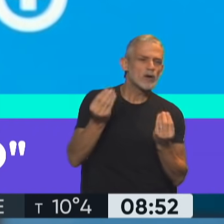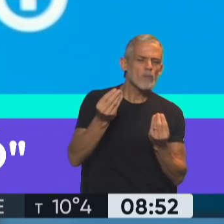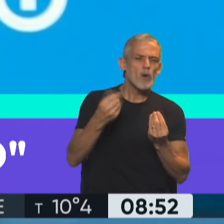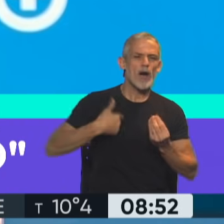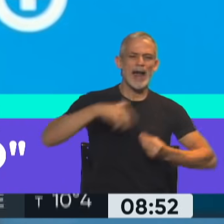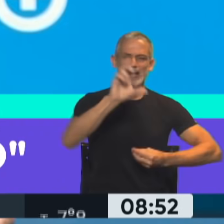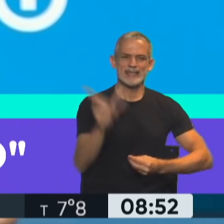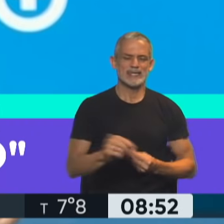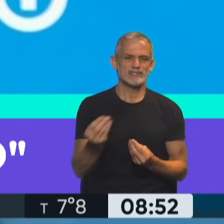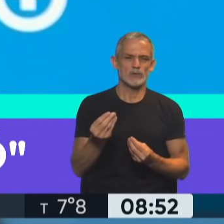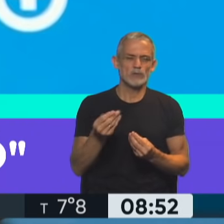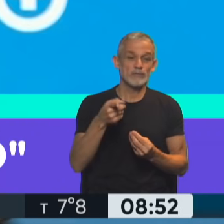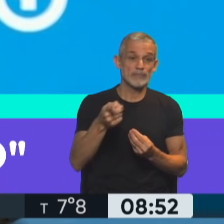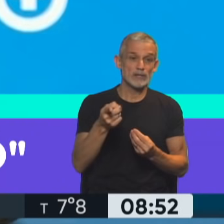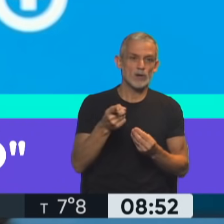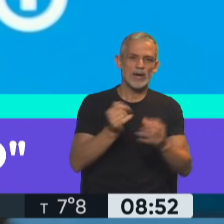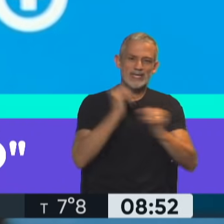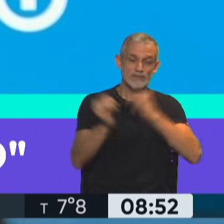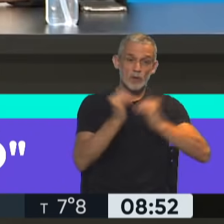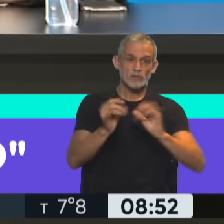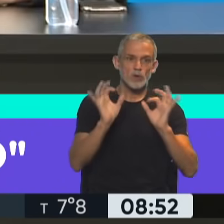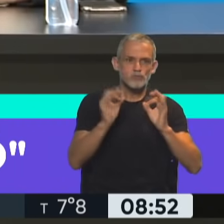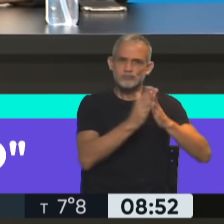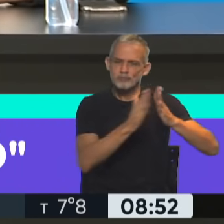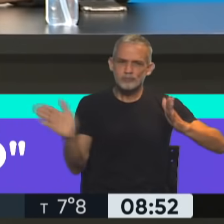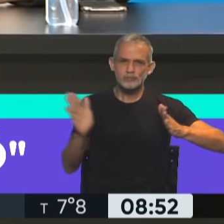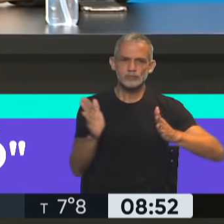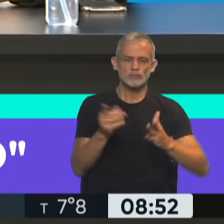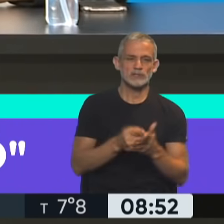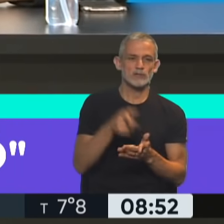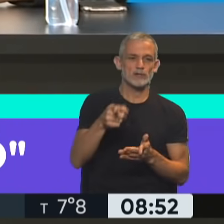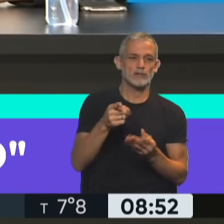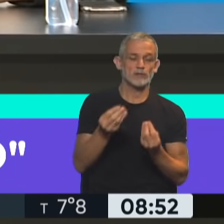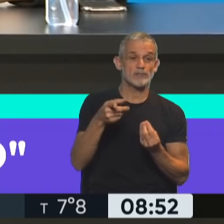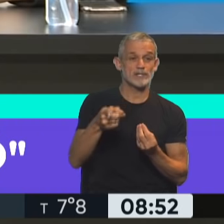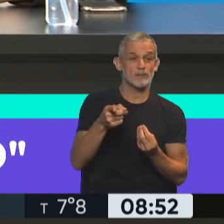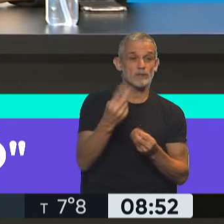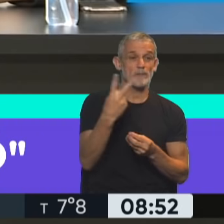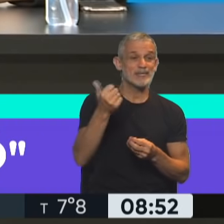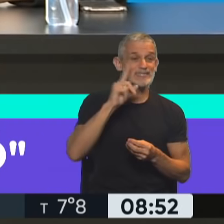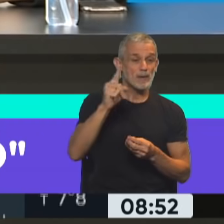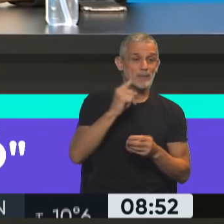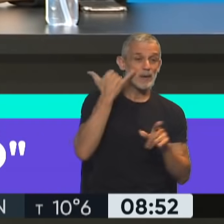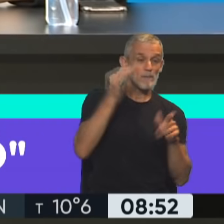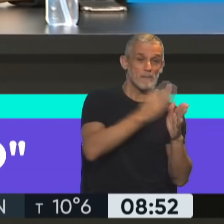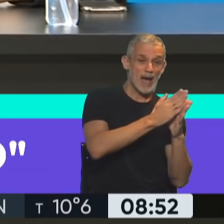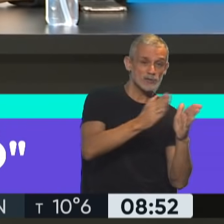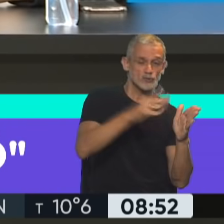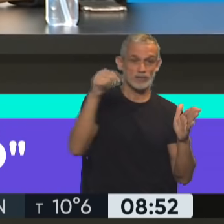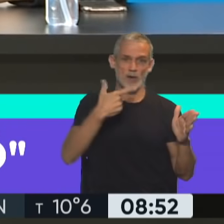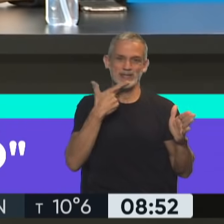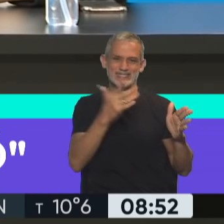República Argentina. Y estos son los datos objetivos. De más de 26.000 casos en mayo, hoy en